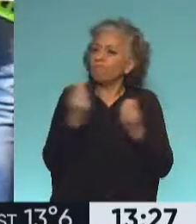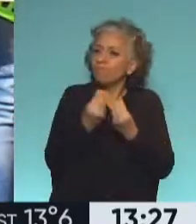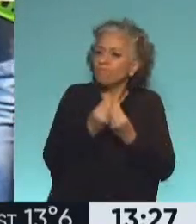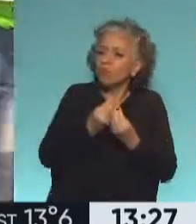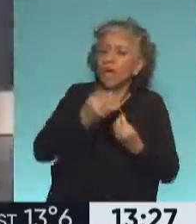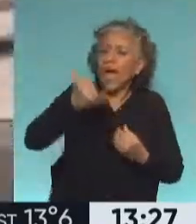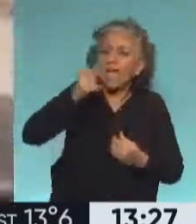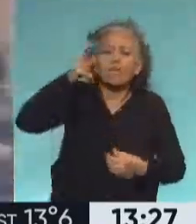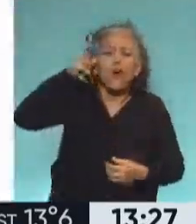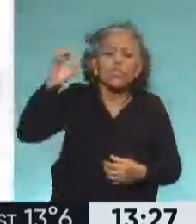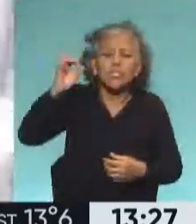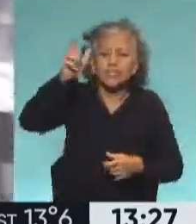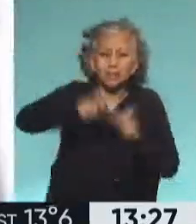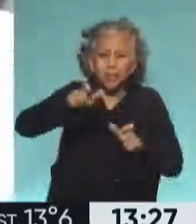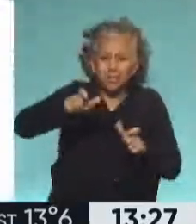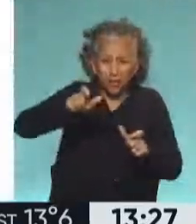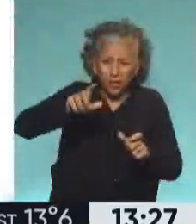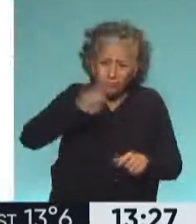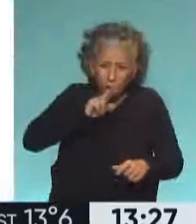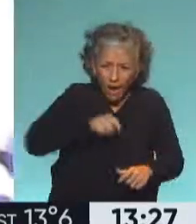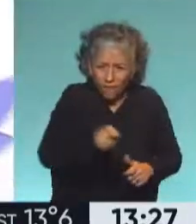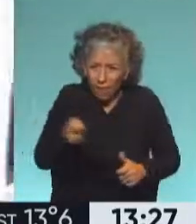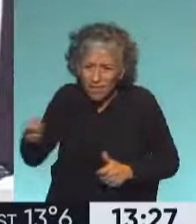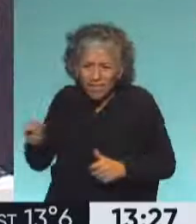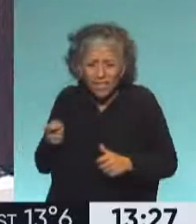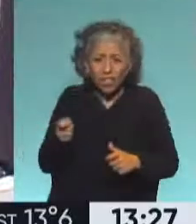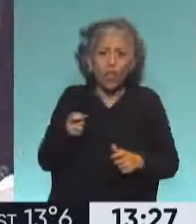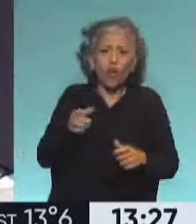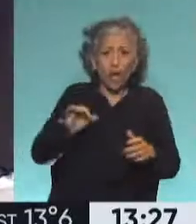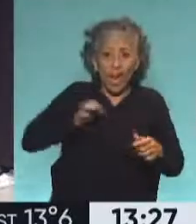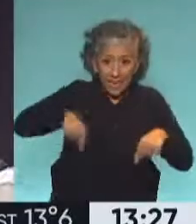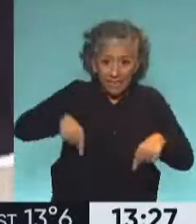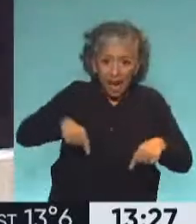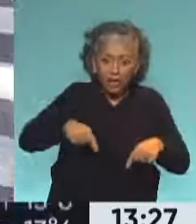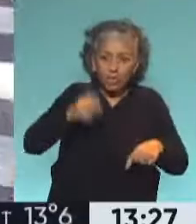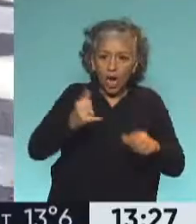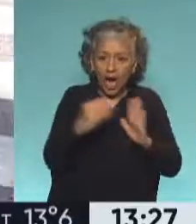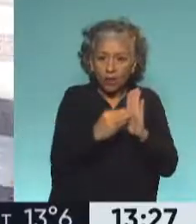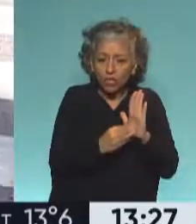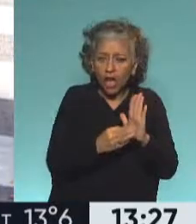80 femicidios en lo que va del año. En nuestro observatorio tenemos ese registro. Y este tipo